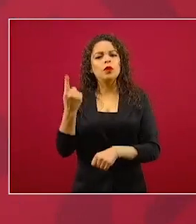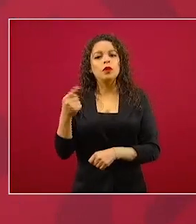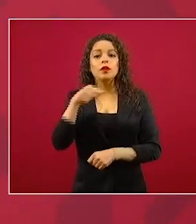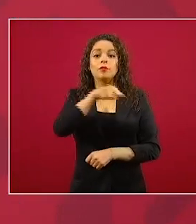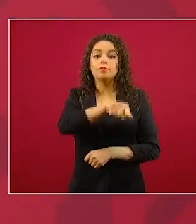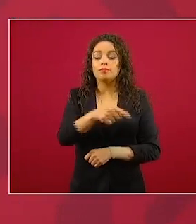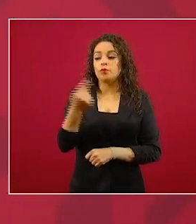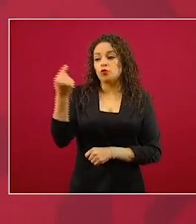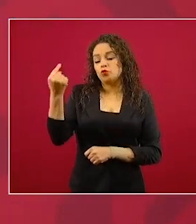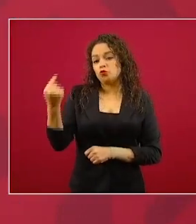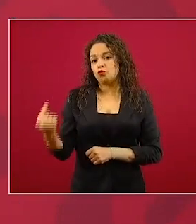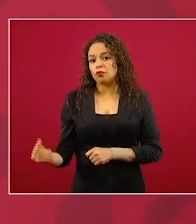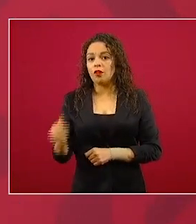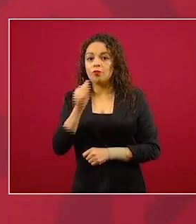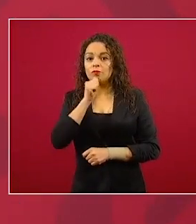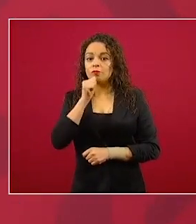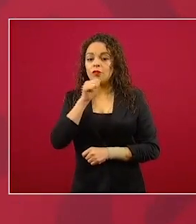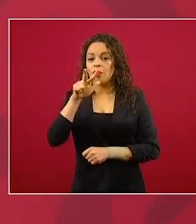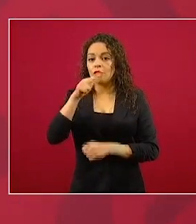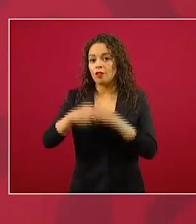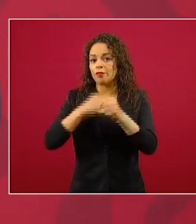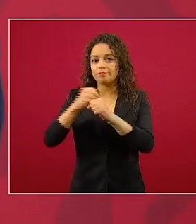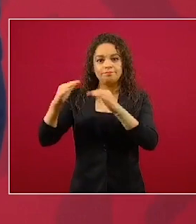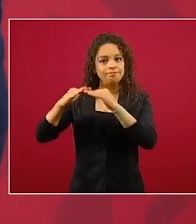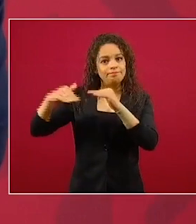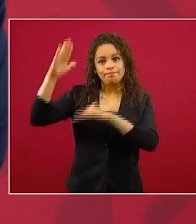modo que quien